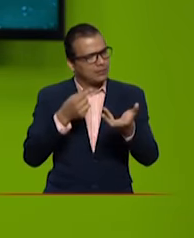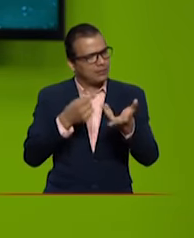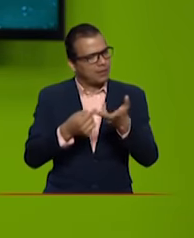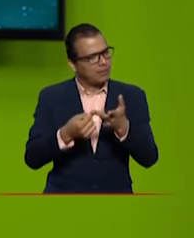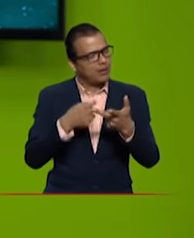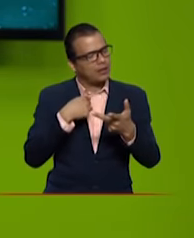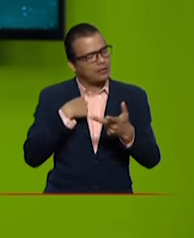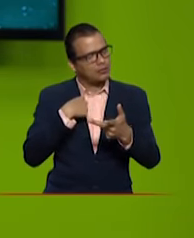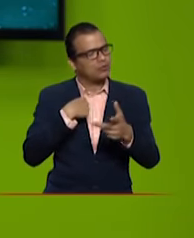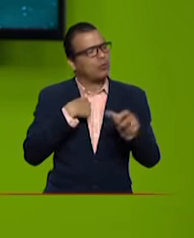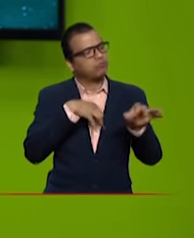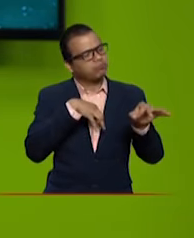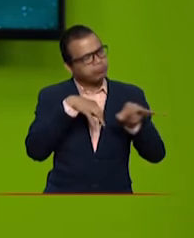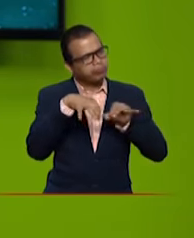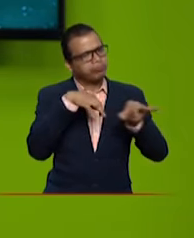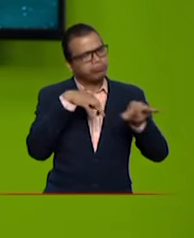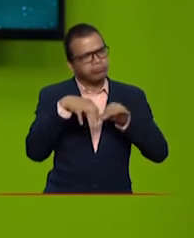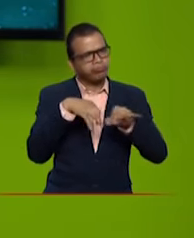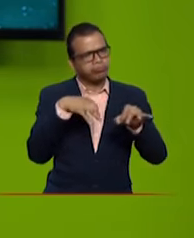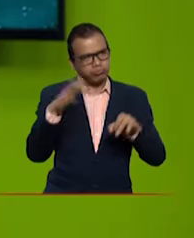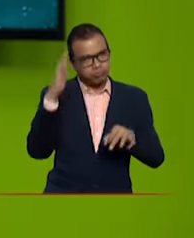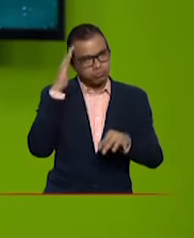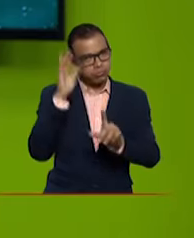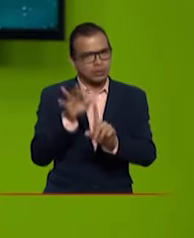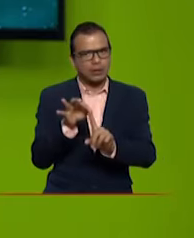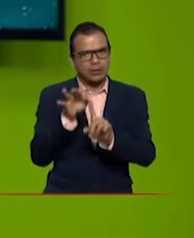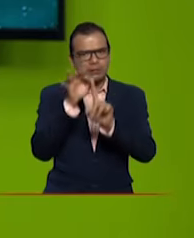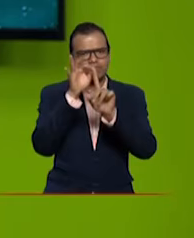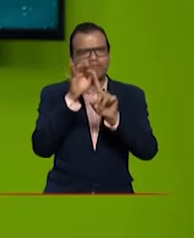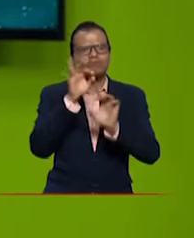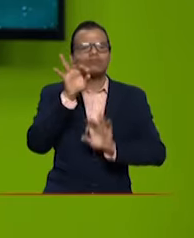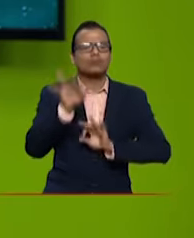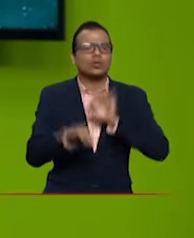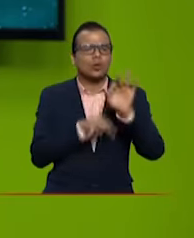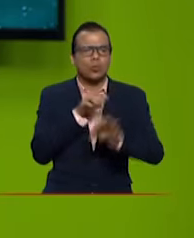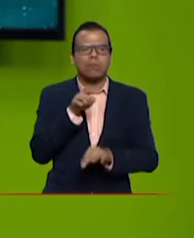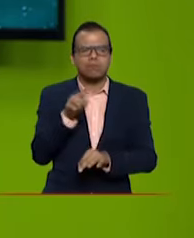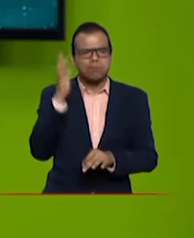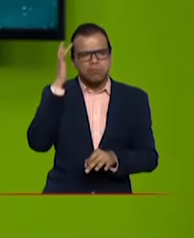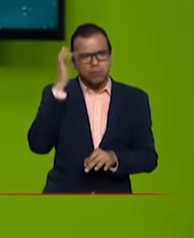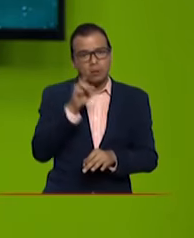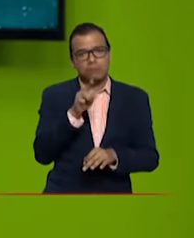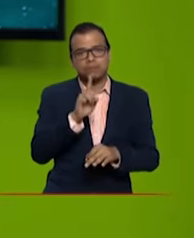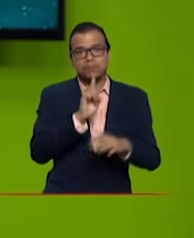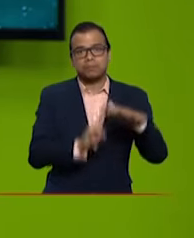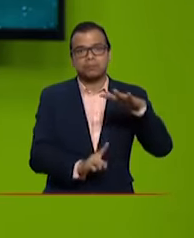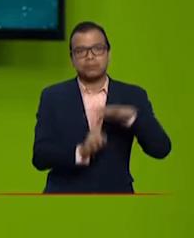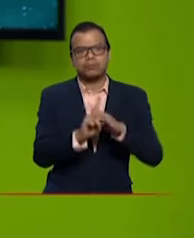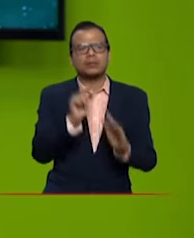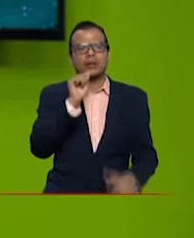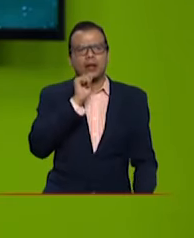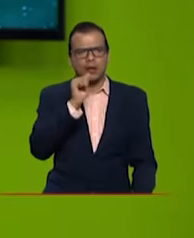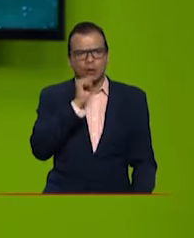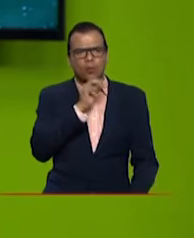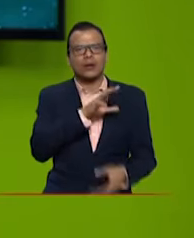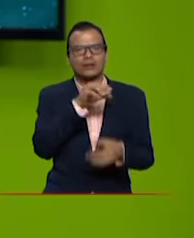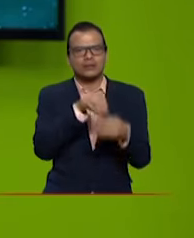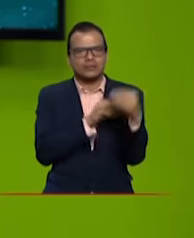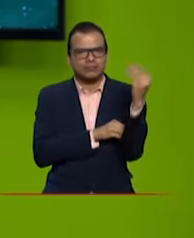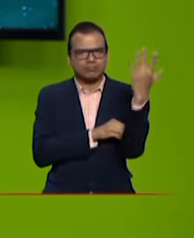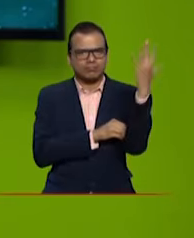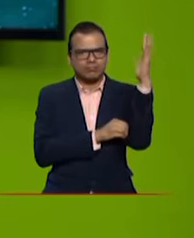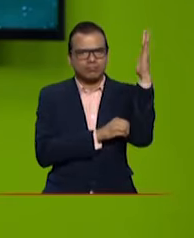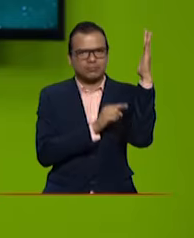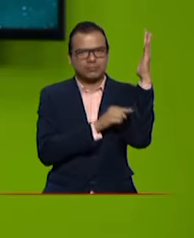actividades en dicho predio. ¿Por qué es un área protegida? Porque en los páramos son las fábricas de agua, ya es que están los frailejones. Toda